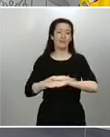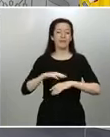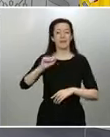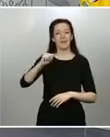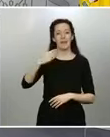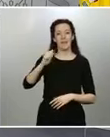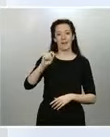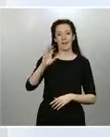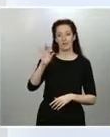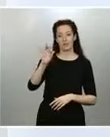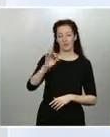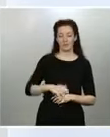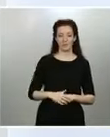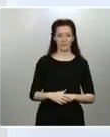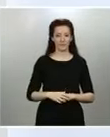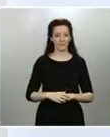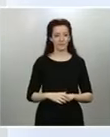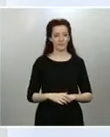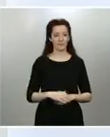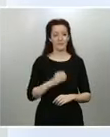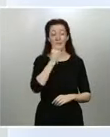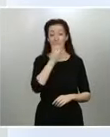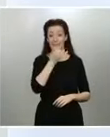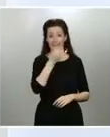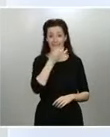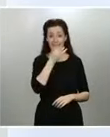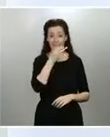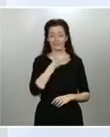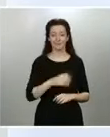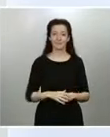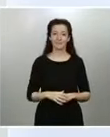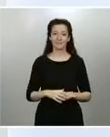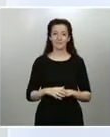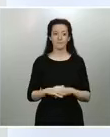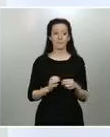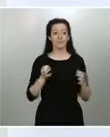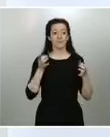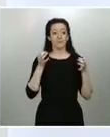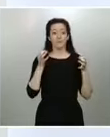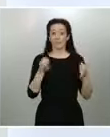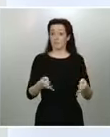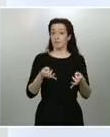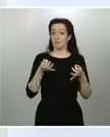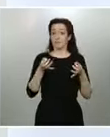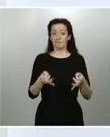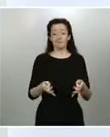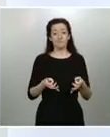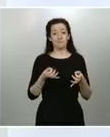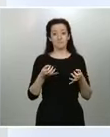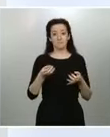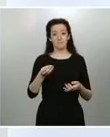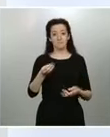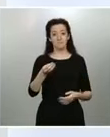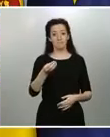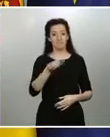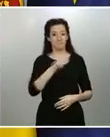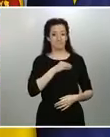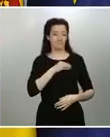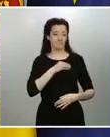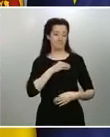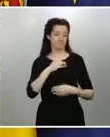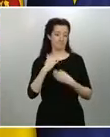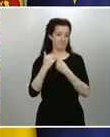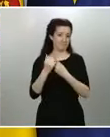buenas tardes lo primero como siempre señalar nuestras condolencias a los familiares y amigos